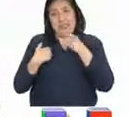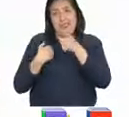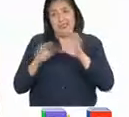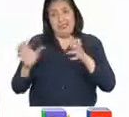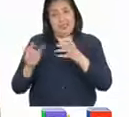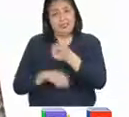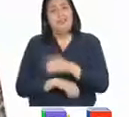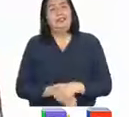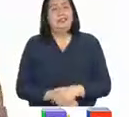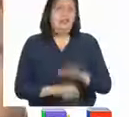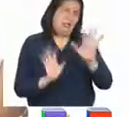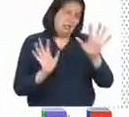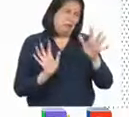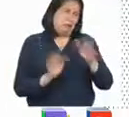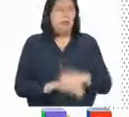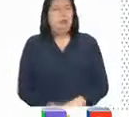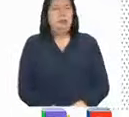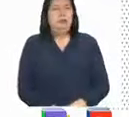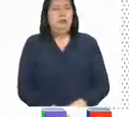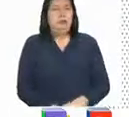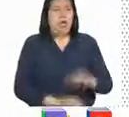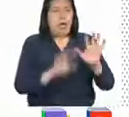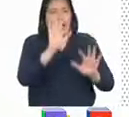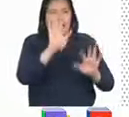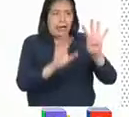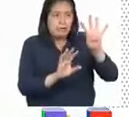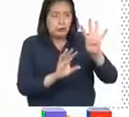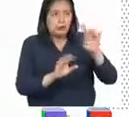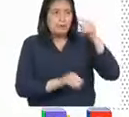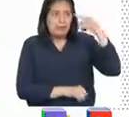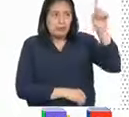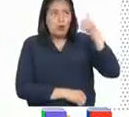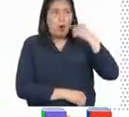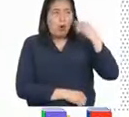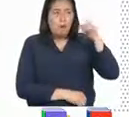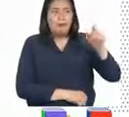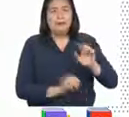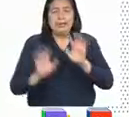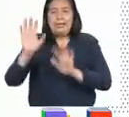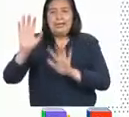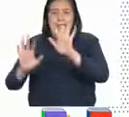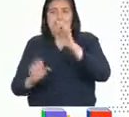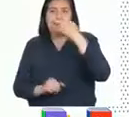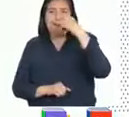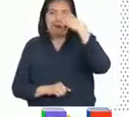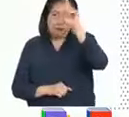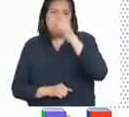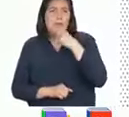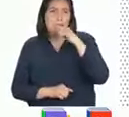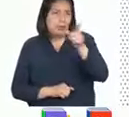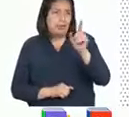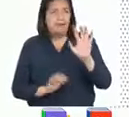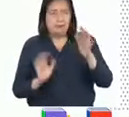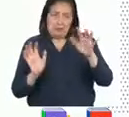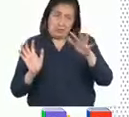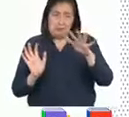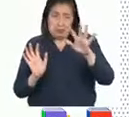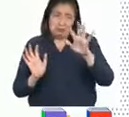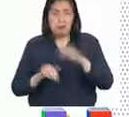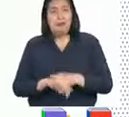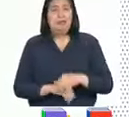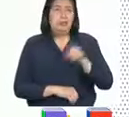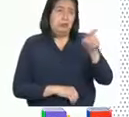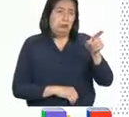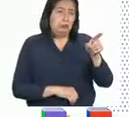ese salón. Algo así. Como son 14 millones de varones y 15 millones de mujeres,